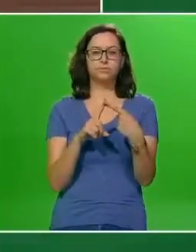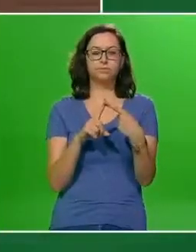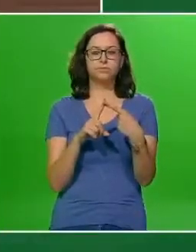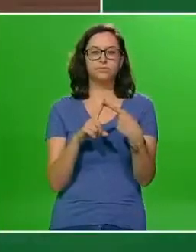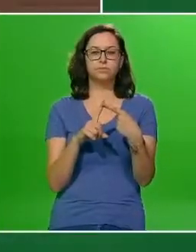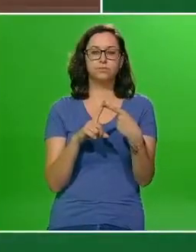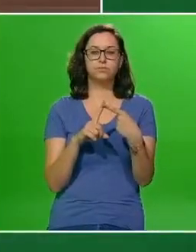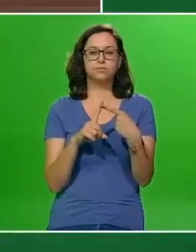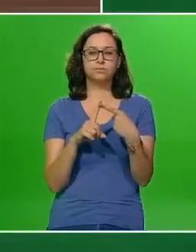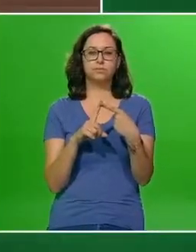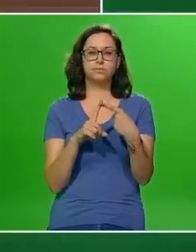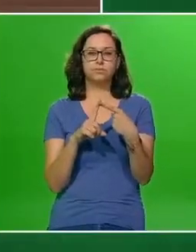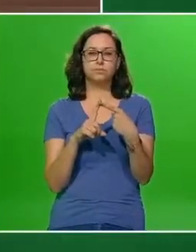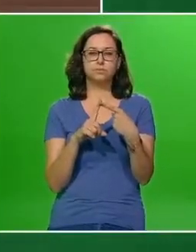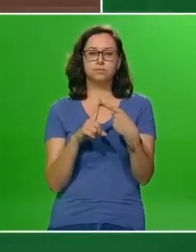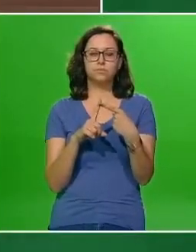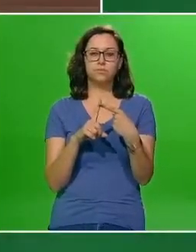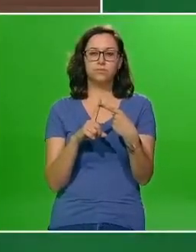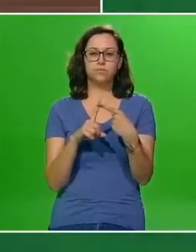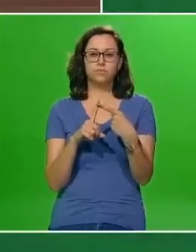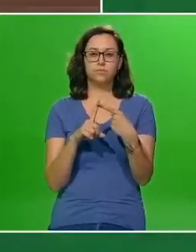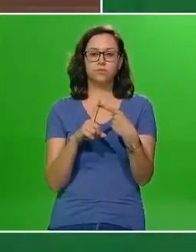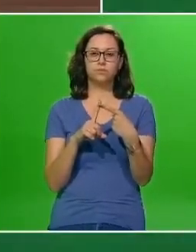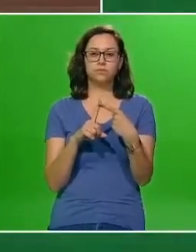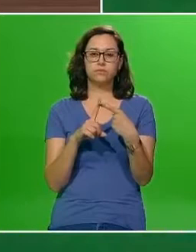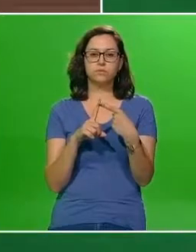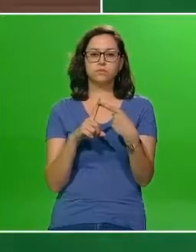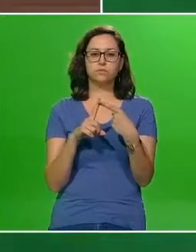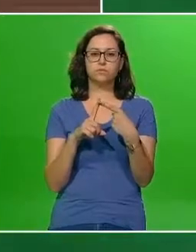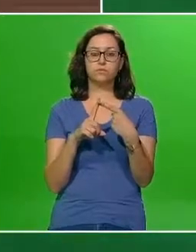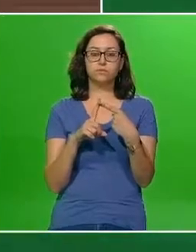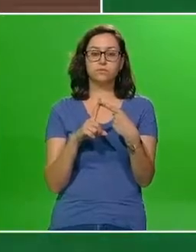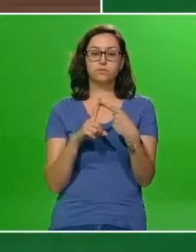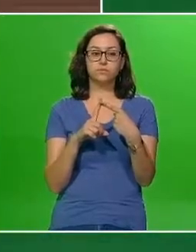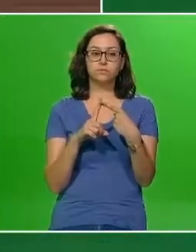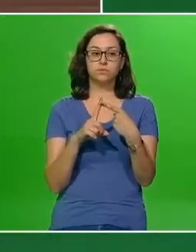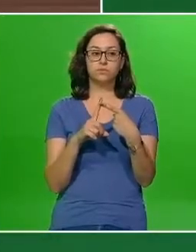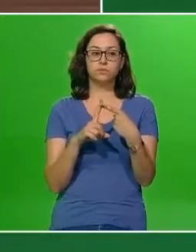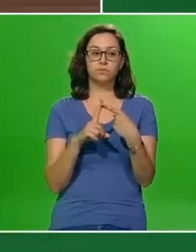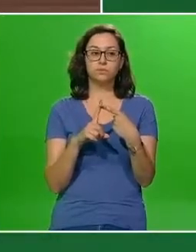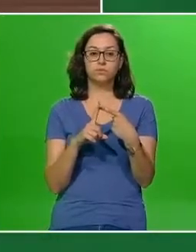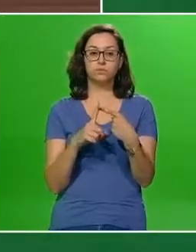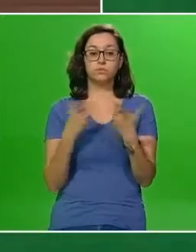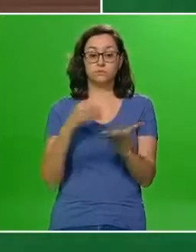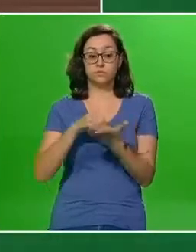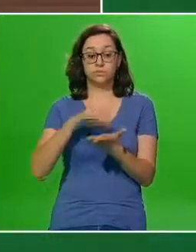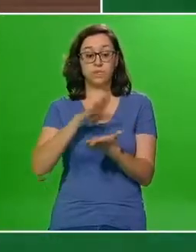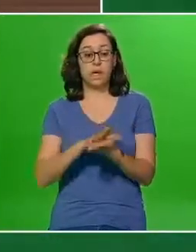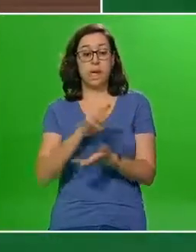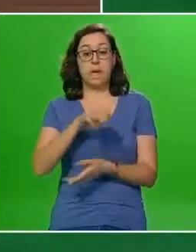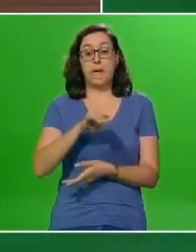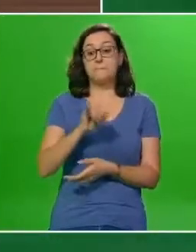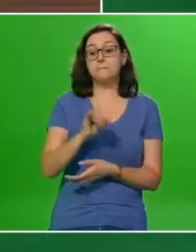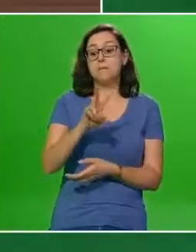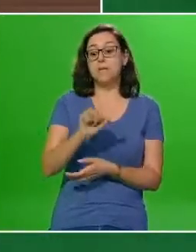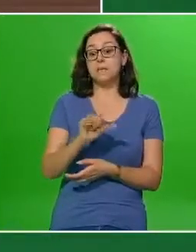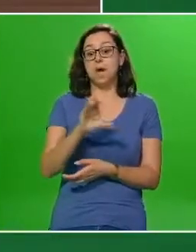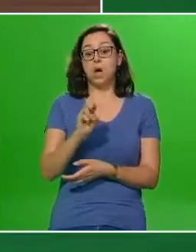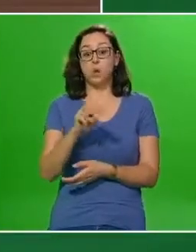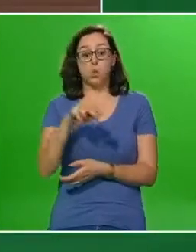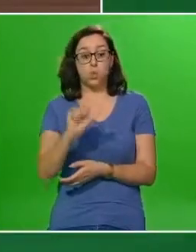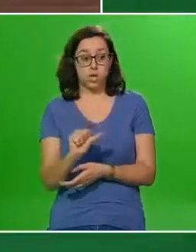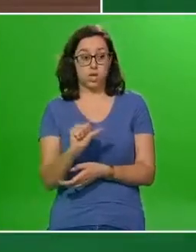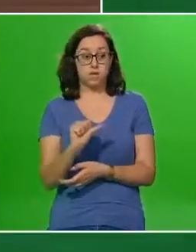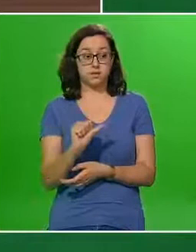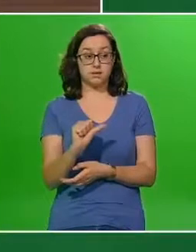muy importante recordar que en el registro de Mi Vacuna tenemos,